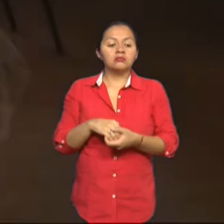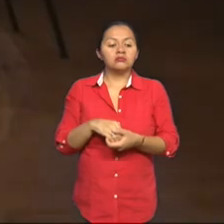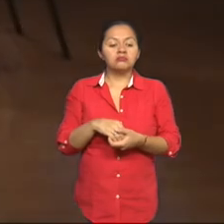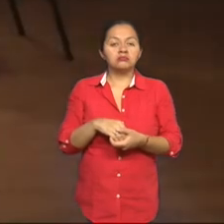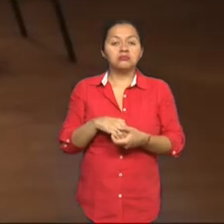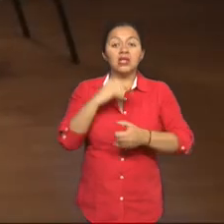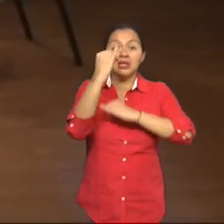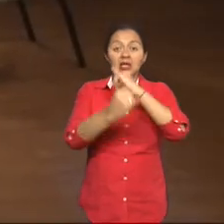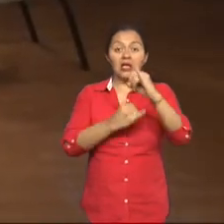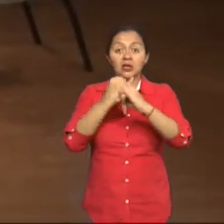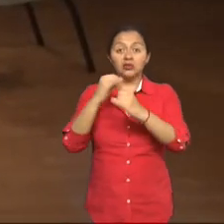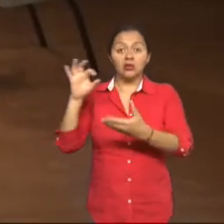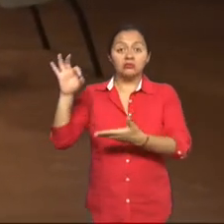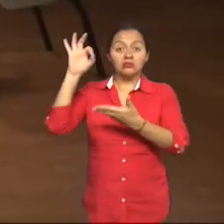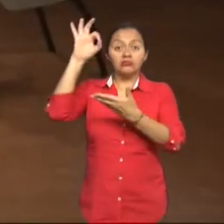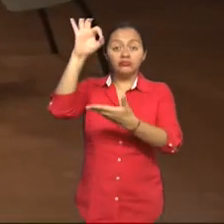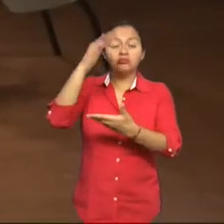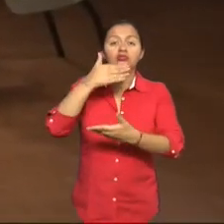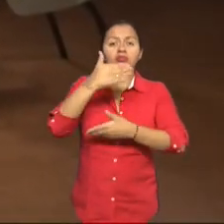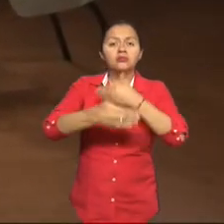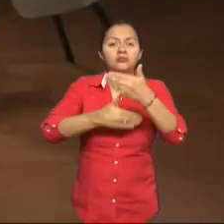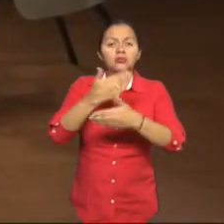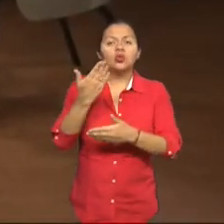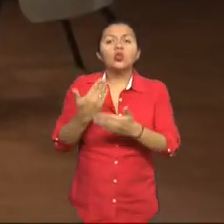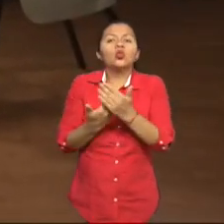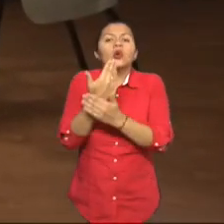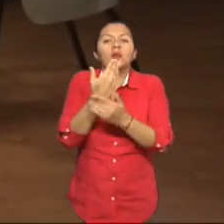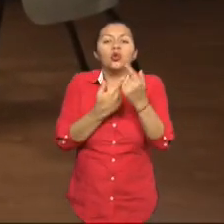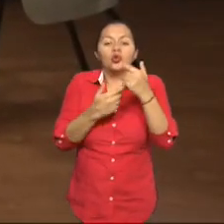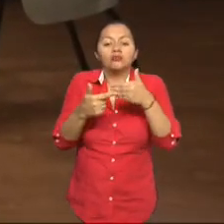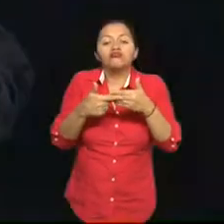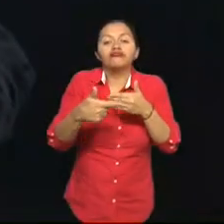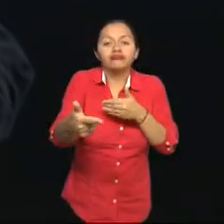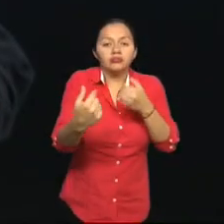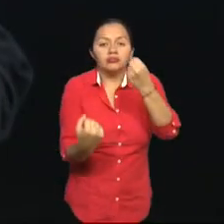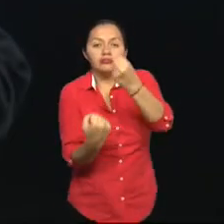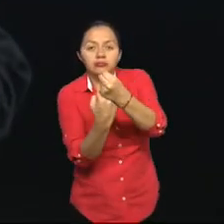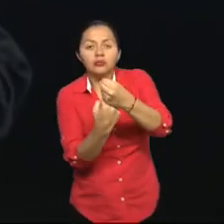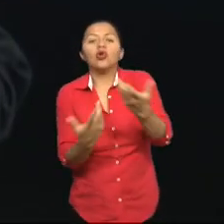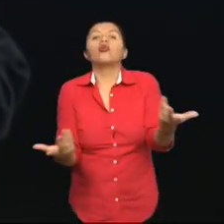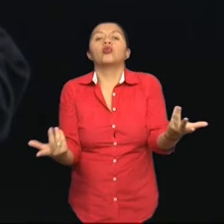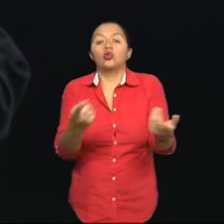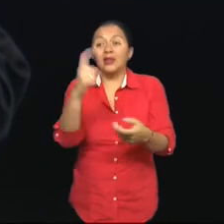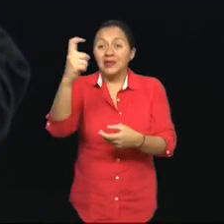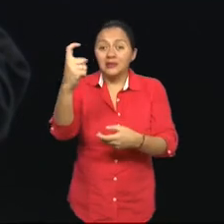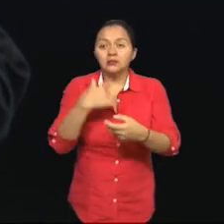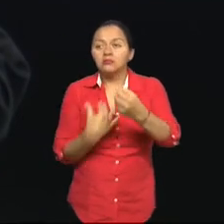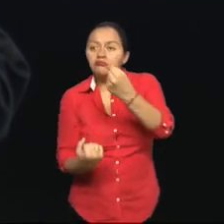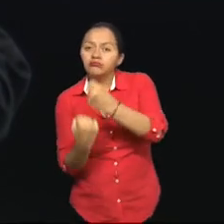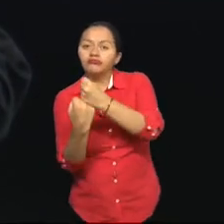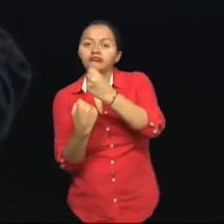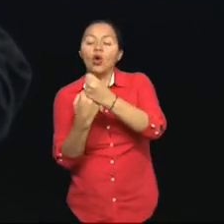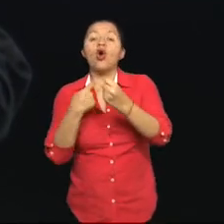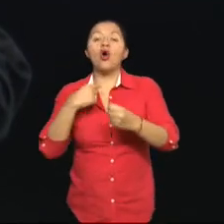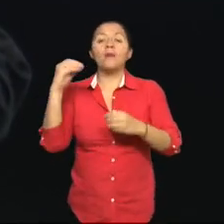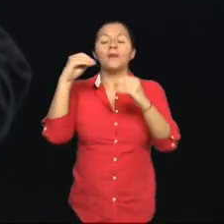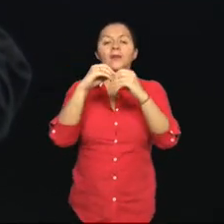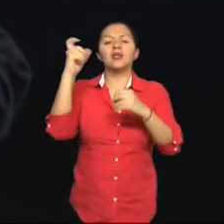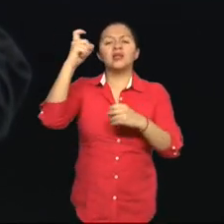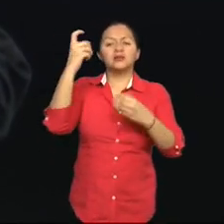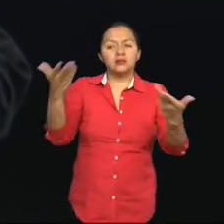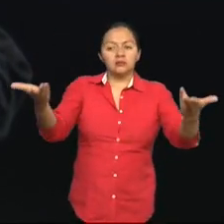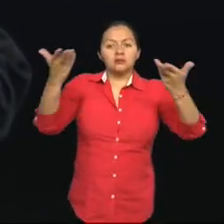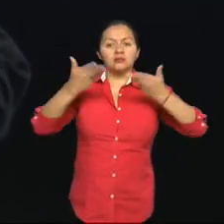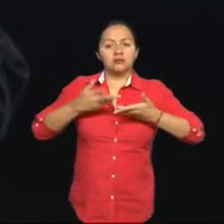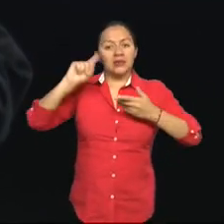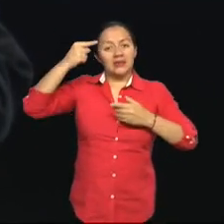representaciones internacionales? ¿Qué nos viene de aquí de innovador para seguir aportando al deporte? ¿Y qué crees que necesite la aportación de